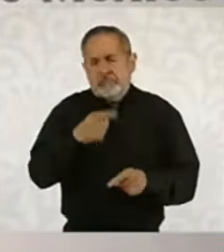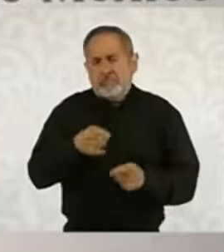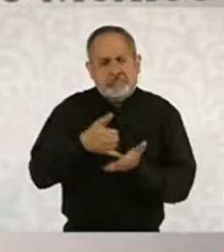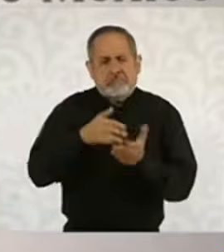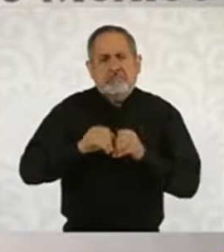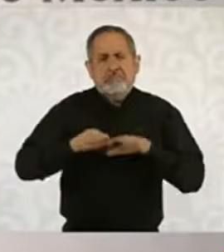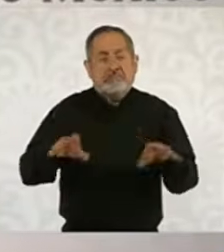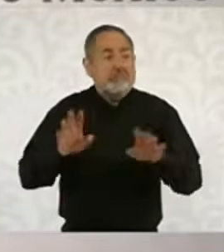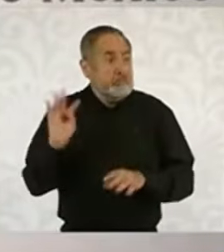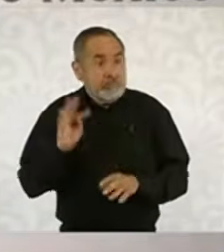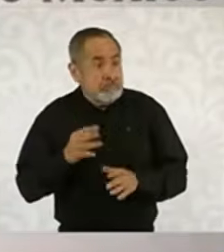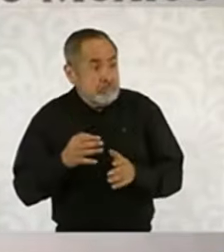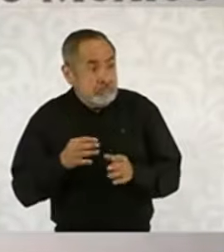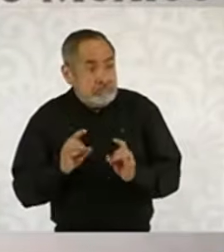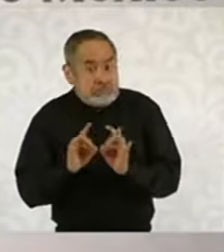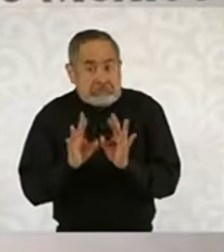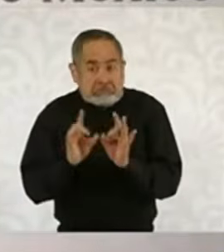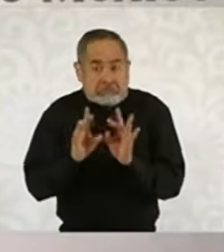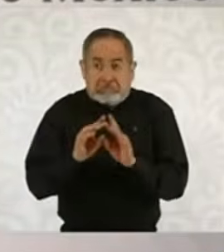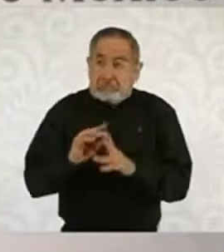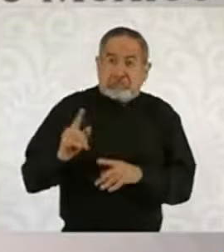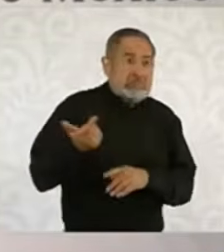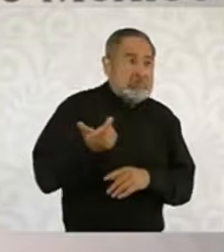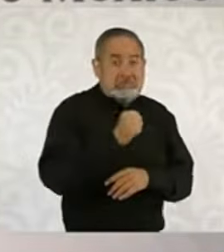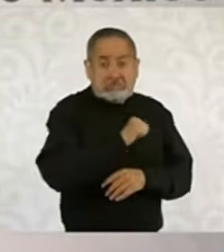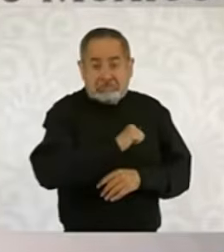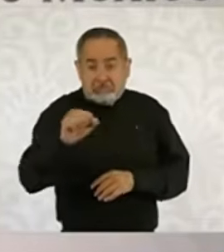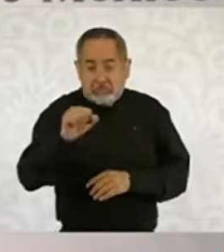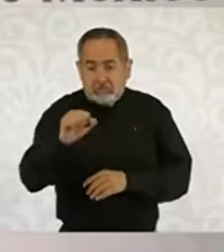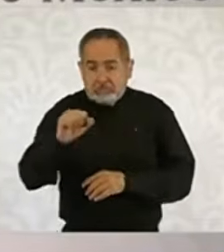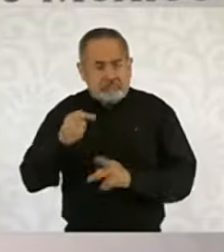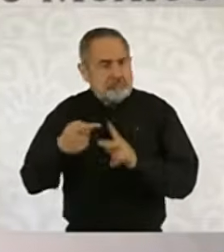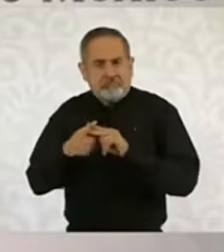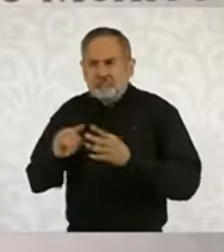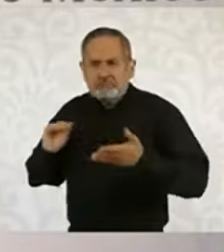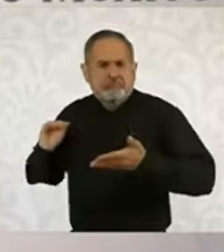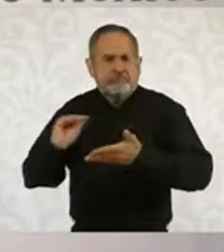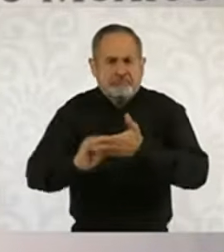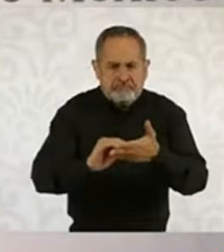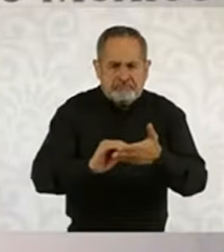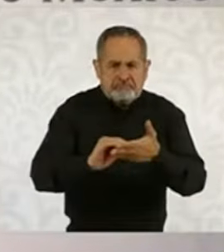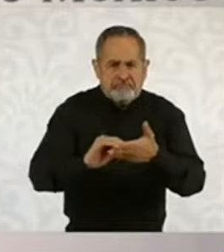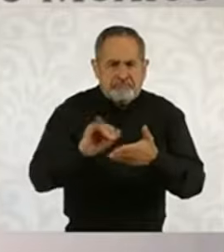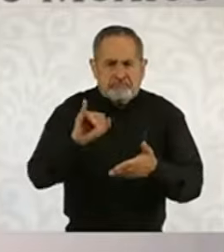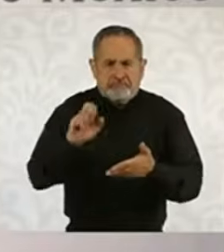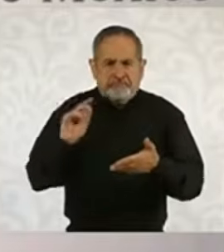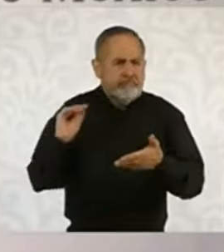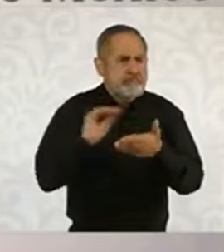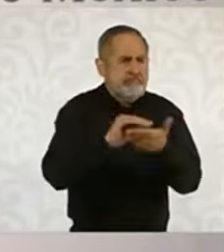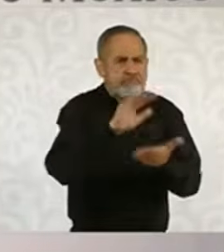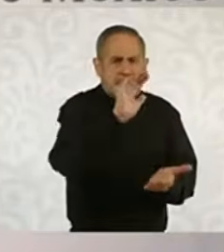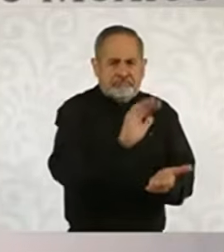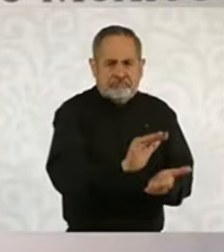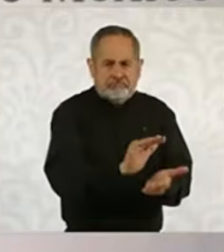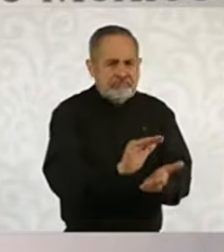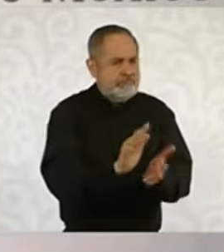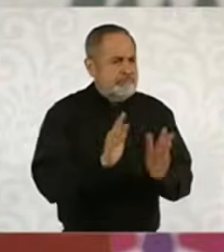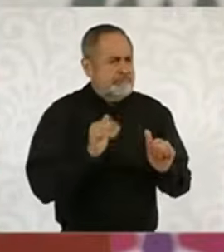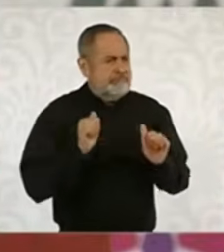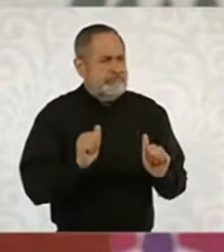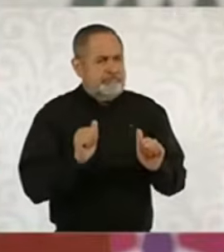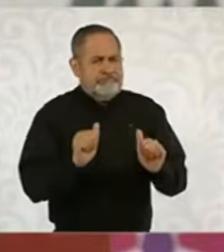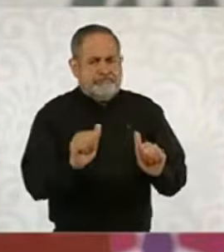vigor en caso de que hubiera un aumento en el precio internacional de la gasolina mayor.